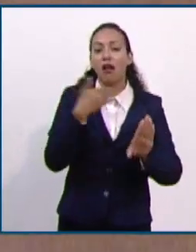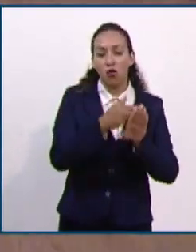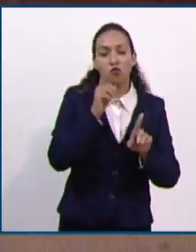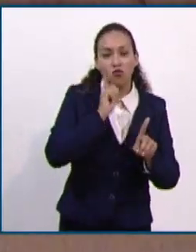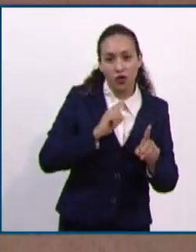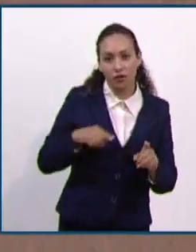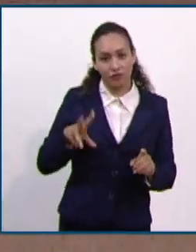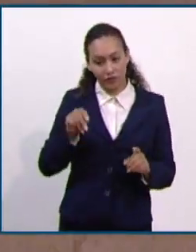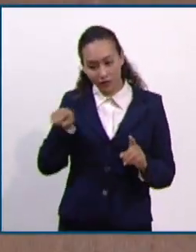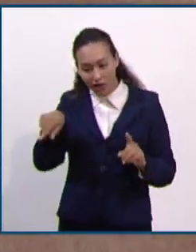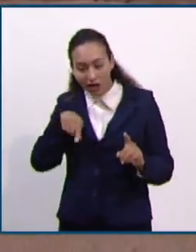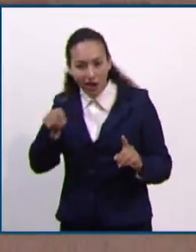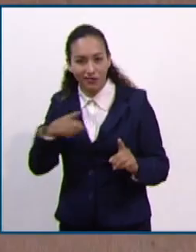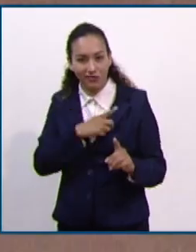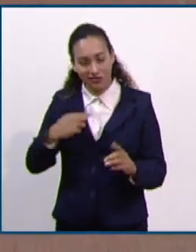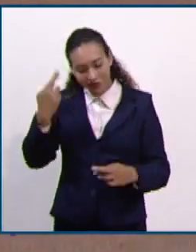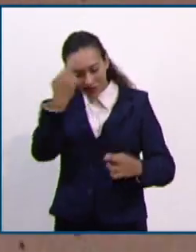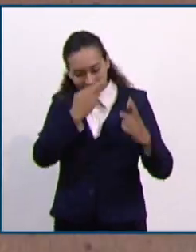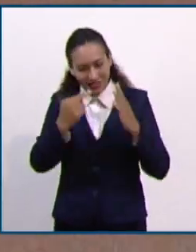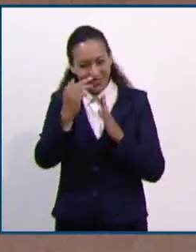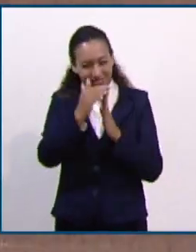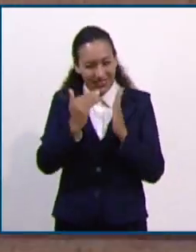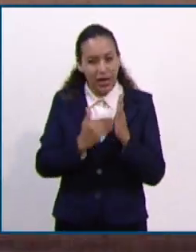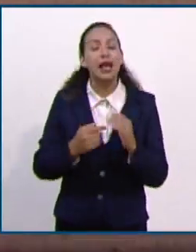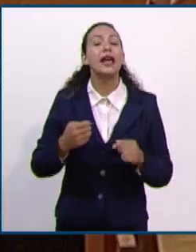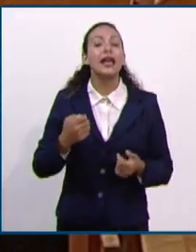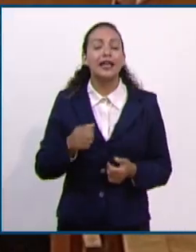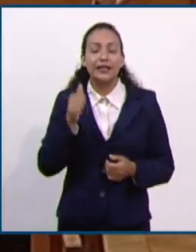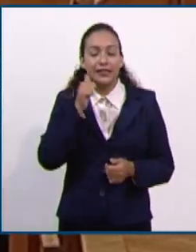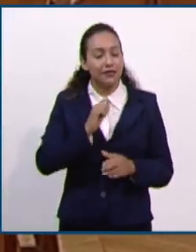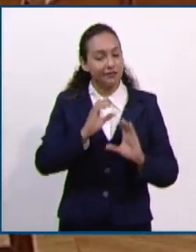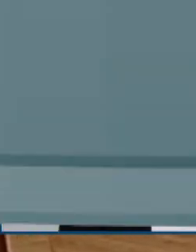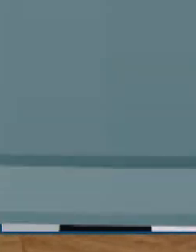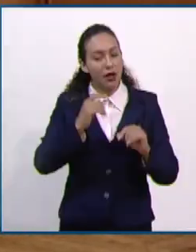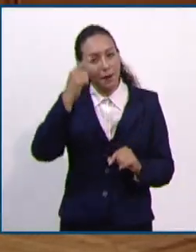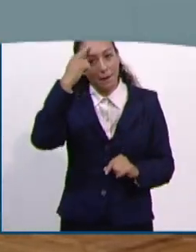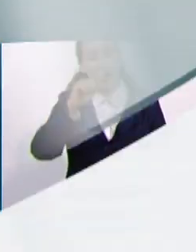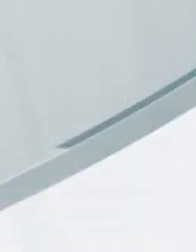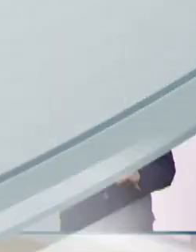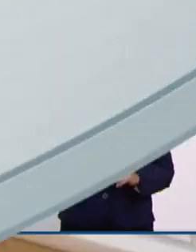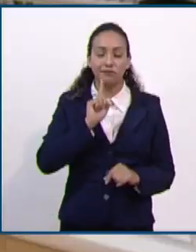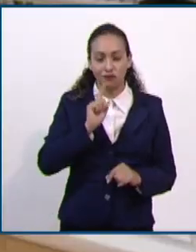además están obligados a erradicar la violencia de género.